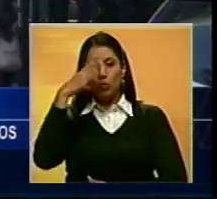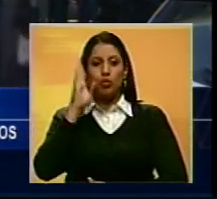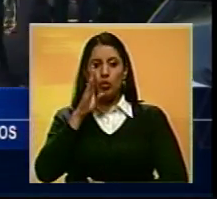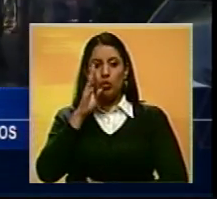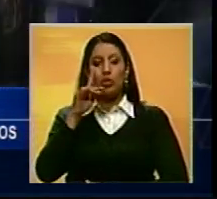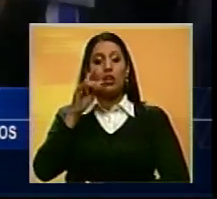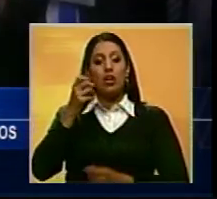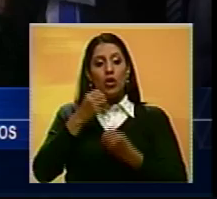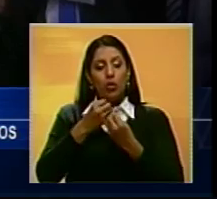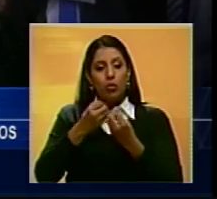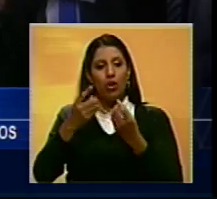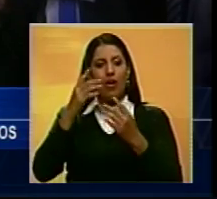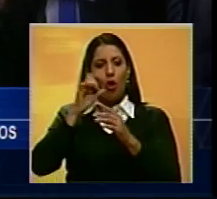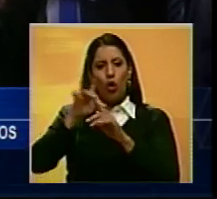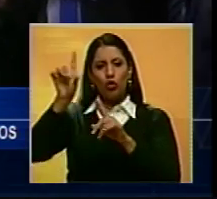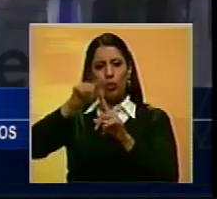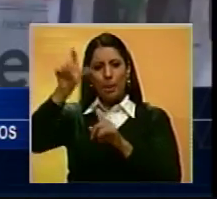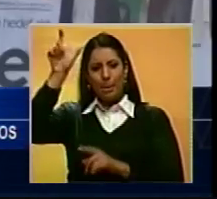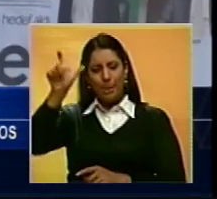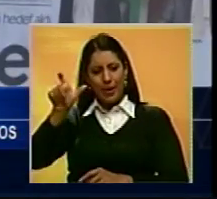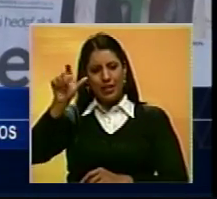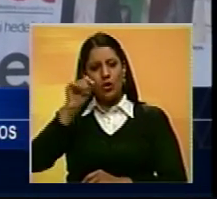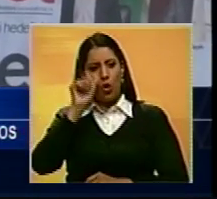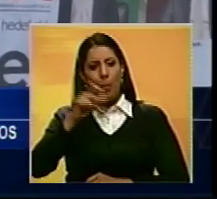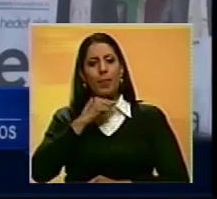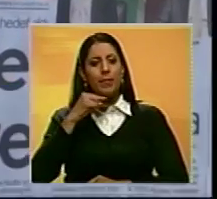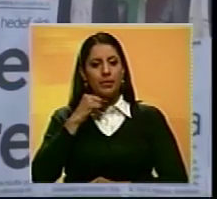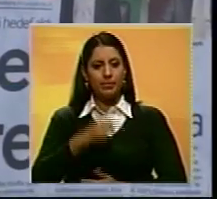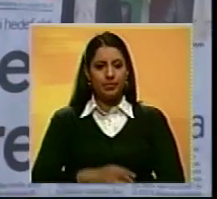con el predicador exiliado Fethullah Gülen.